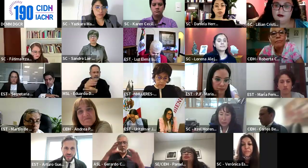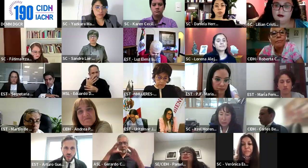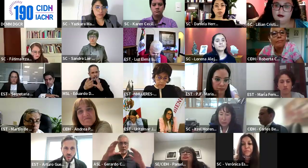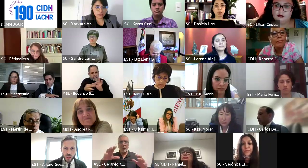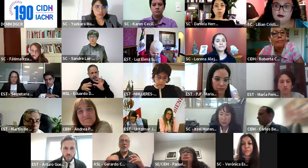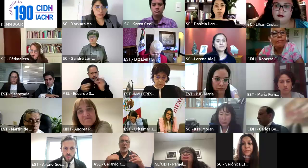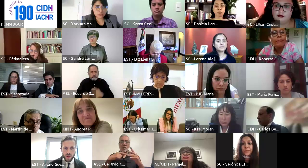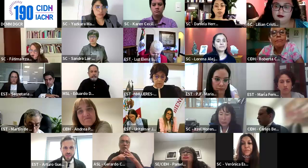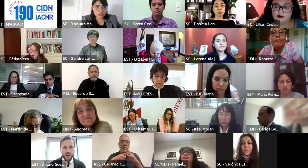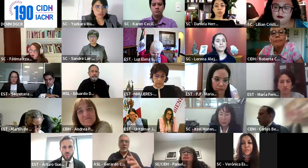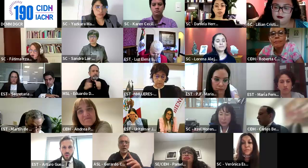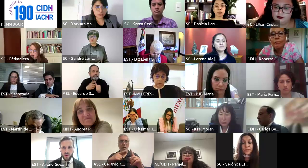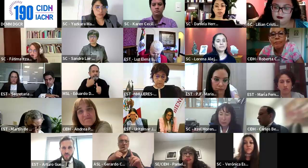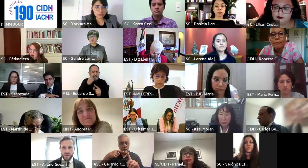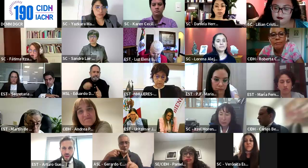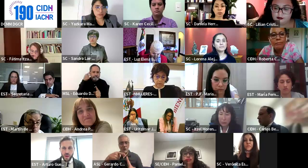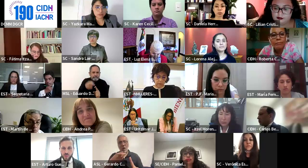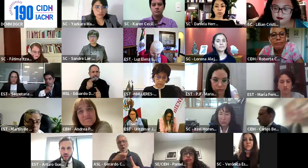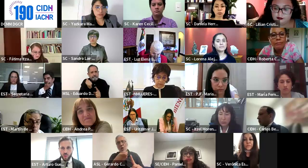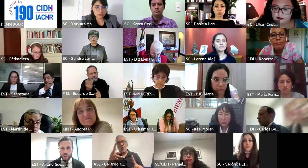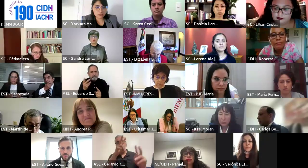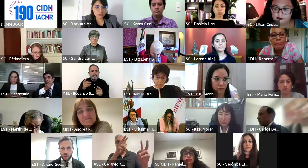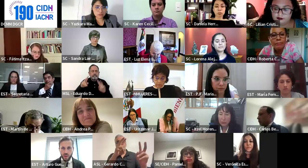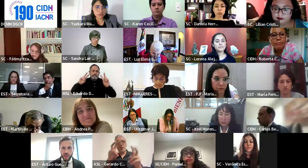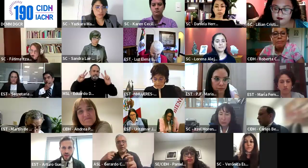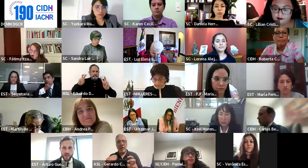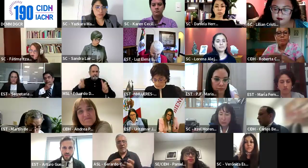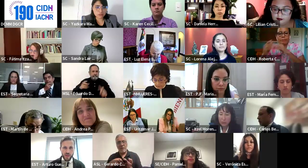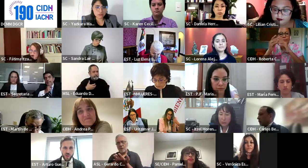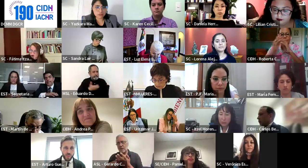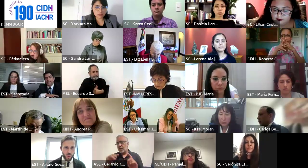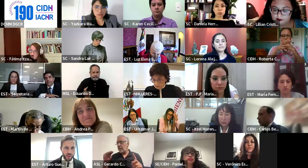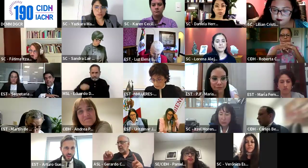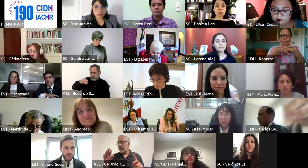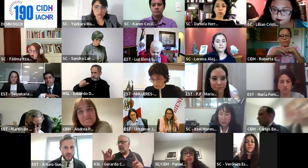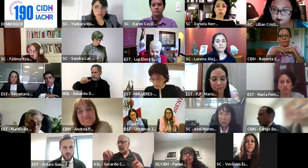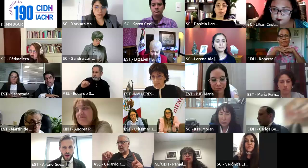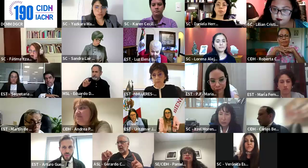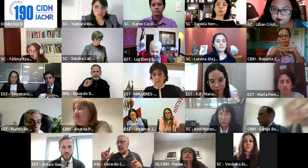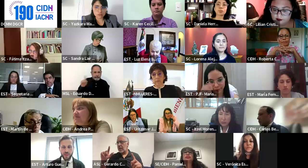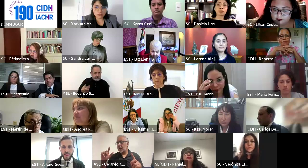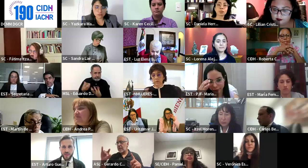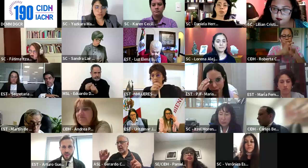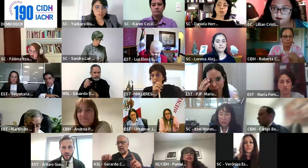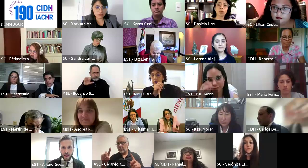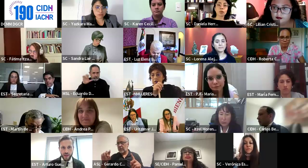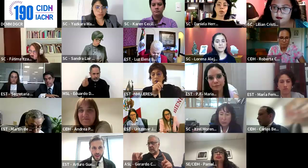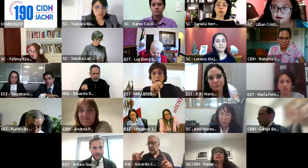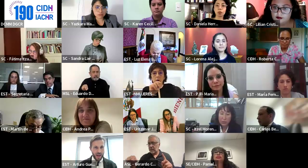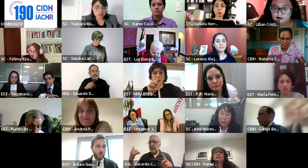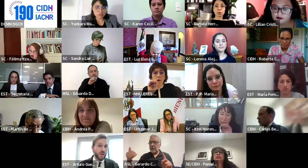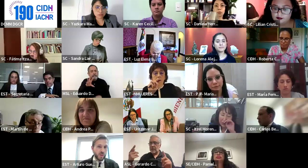empezar tratando de puntualizar algunos de los temas que ya había anunciado bien mi colega Mariana Díaz desde la Suprema Corte y adicionalmente tratar de